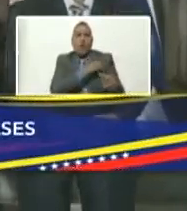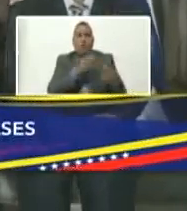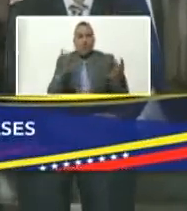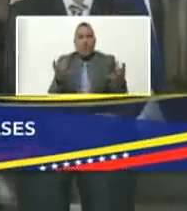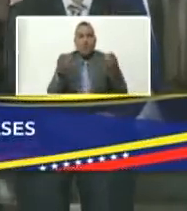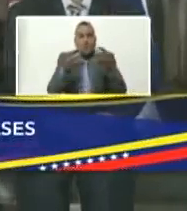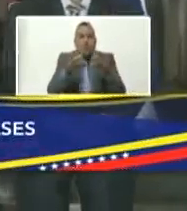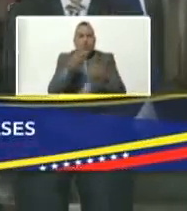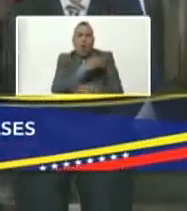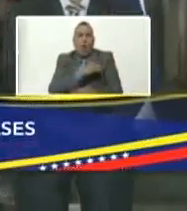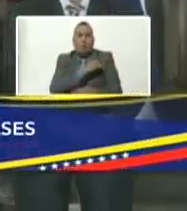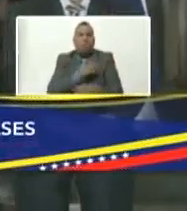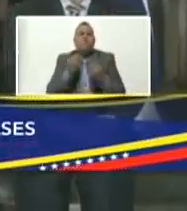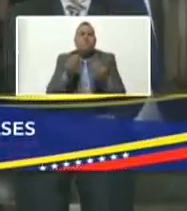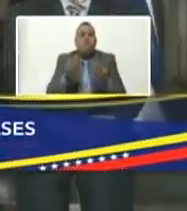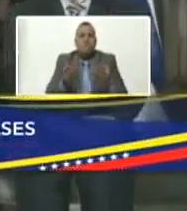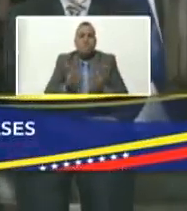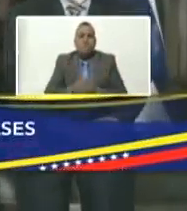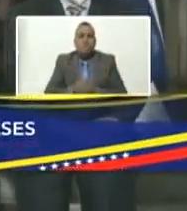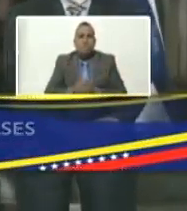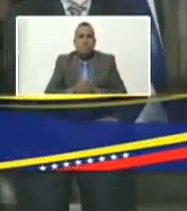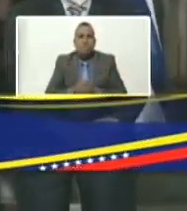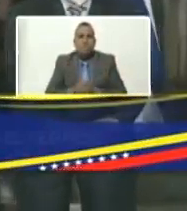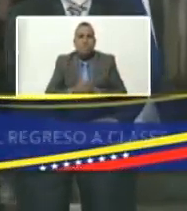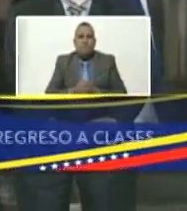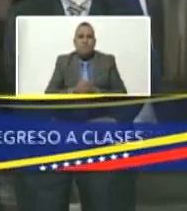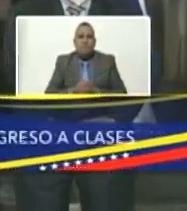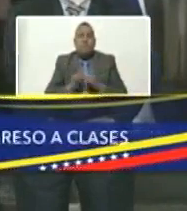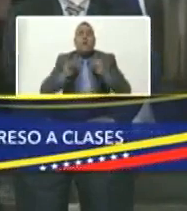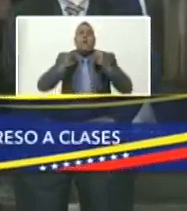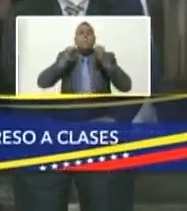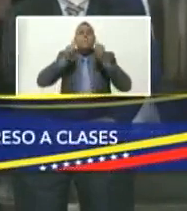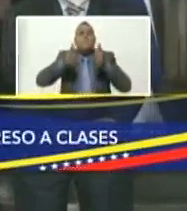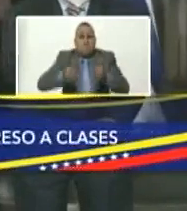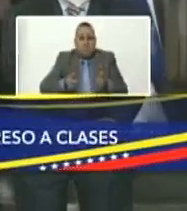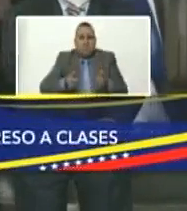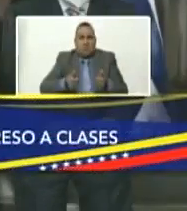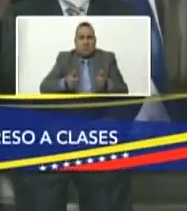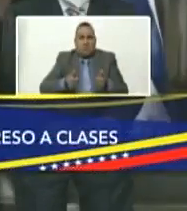conjunta para tomar iniciativas